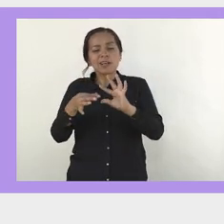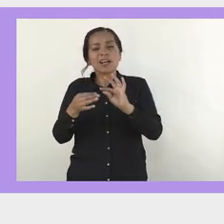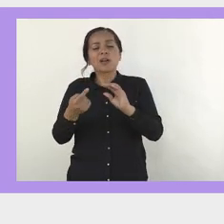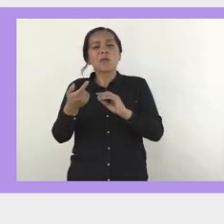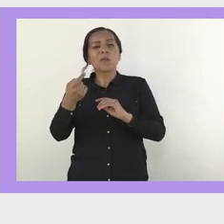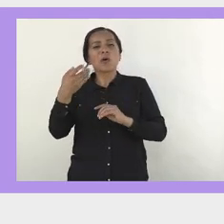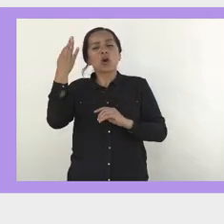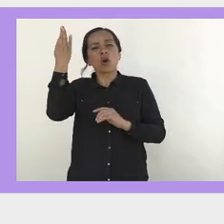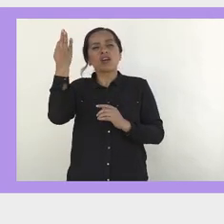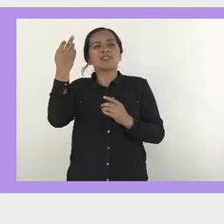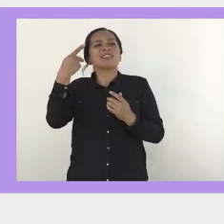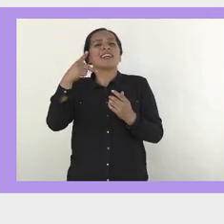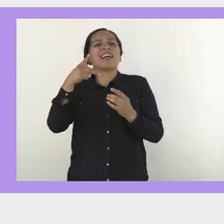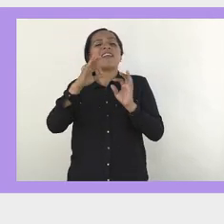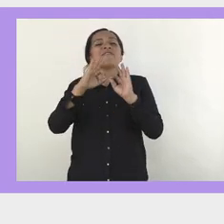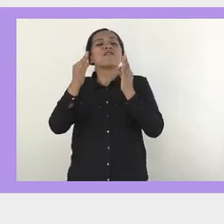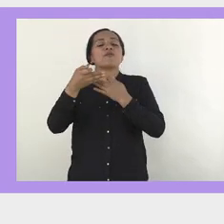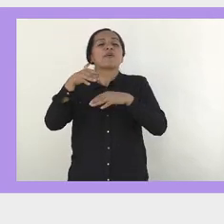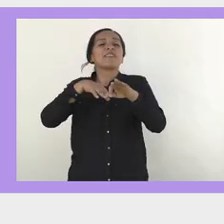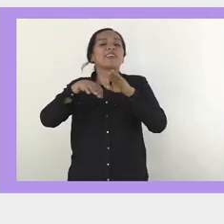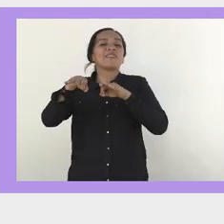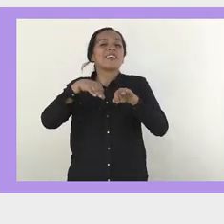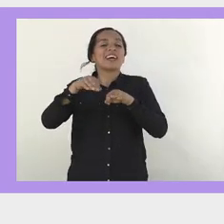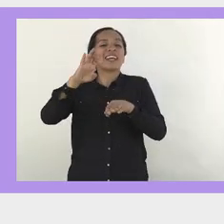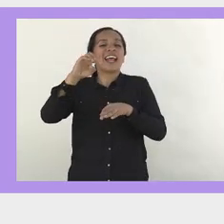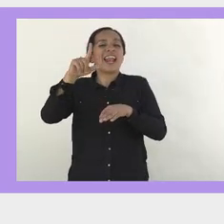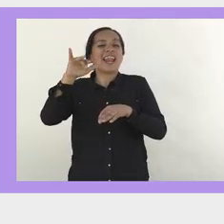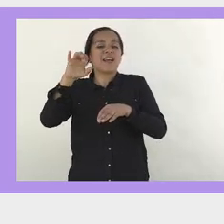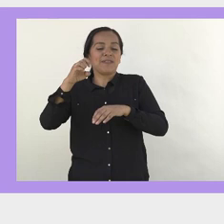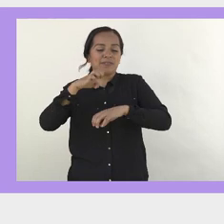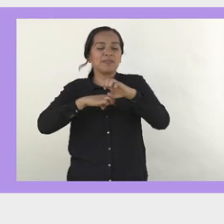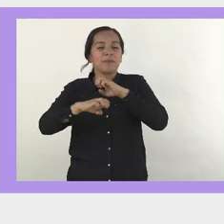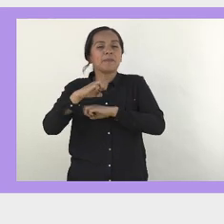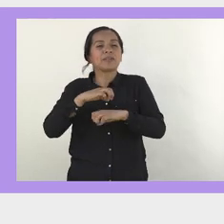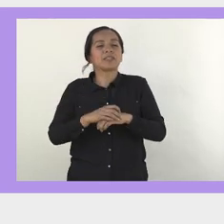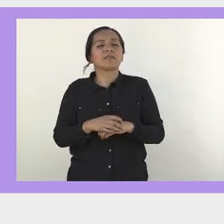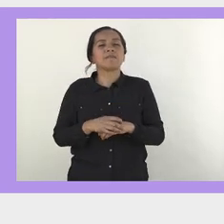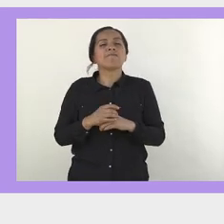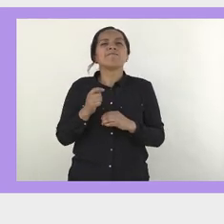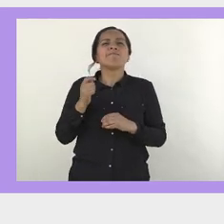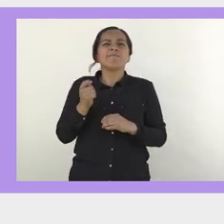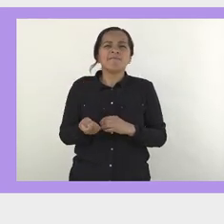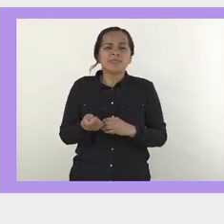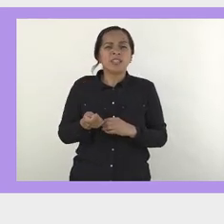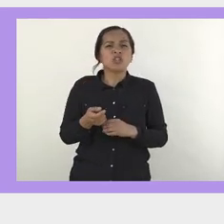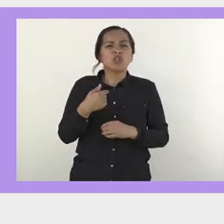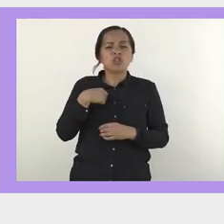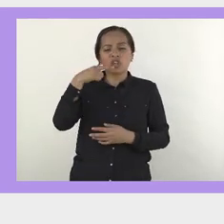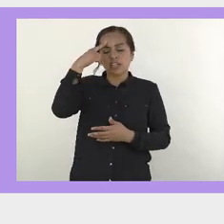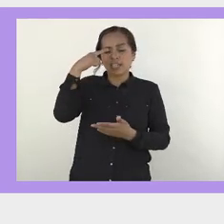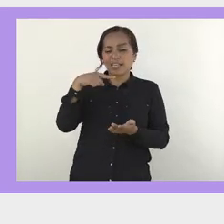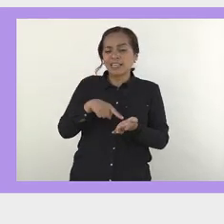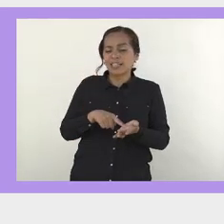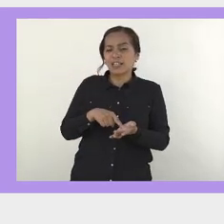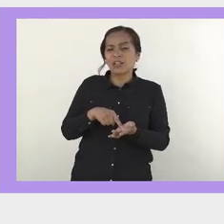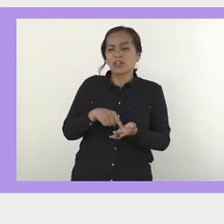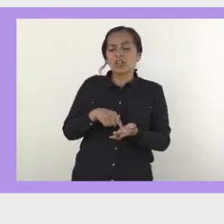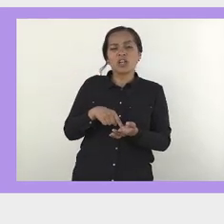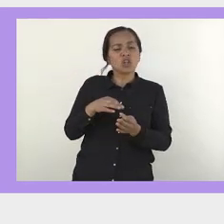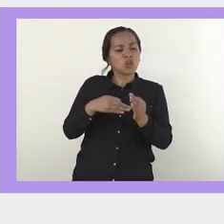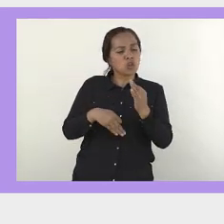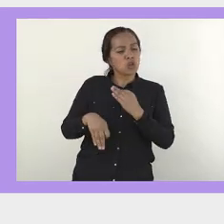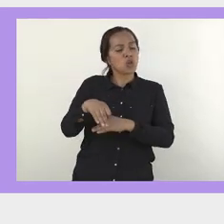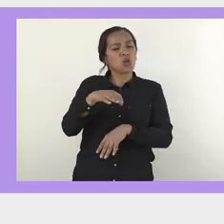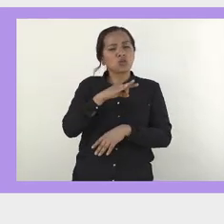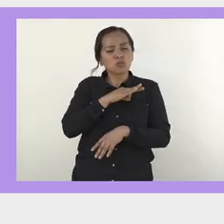de Eleven Legends que básicamente es esto yo creo que que todos tenemos el